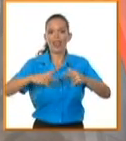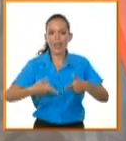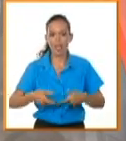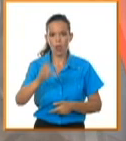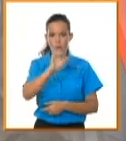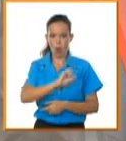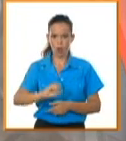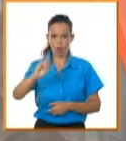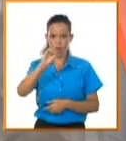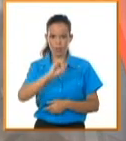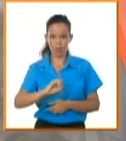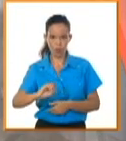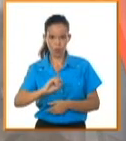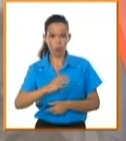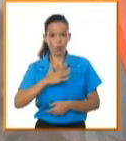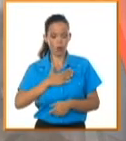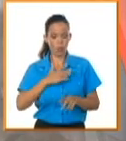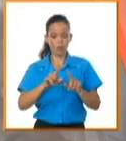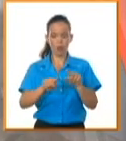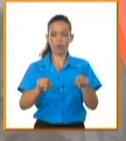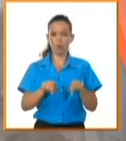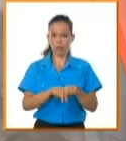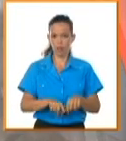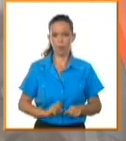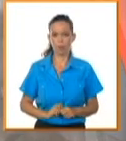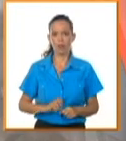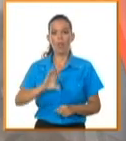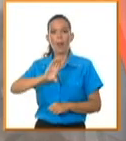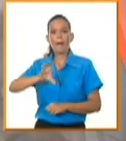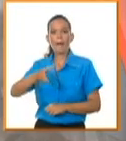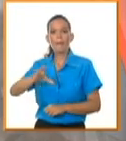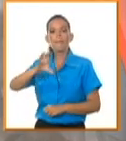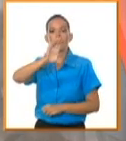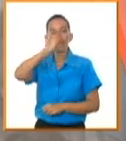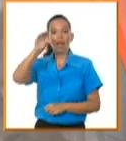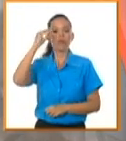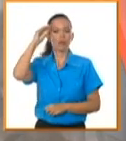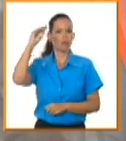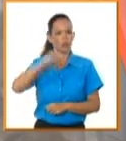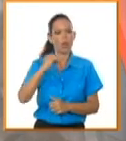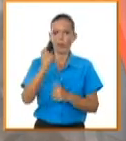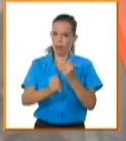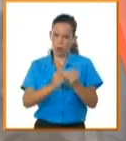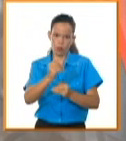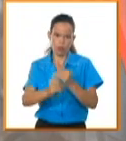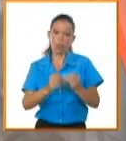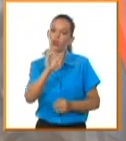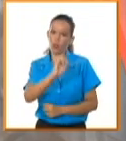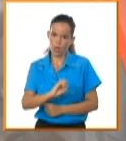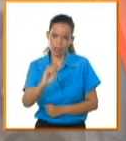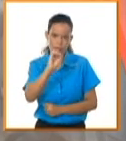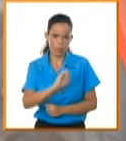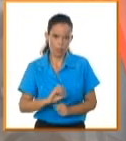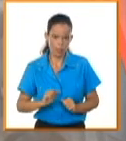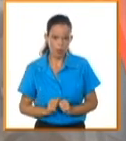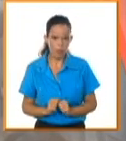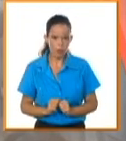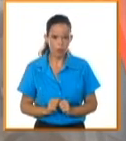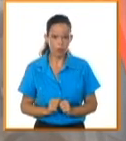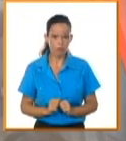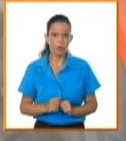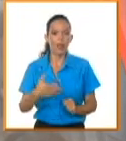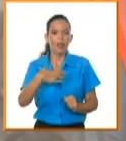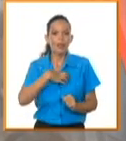nuestras oficinas para nada el banco está ajeno a este proceso de punto de vista organizativo tenemos que por